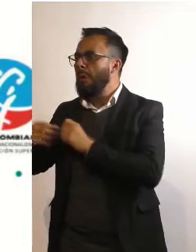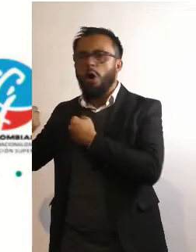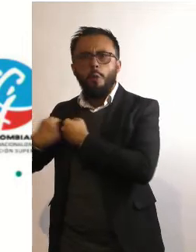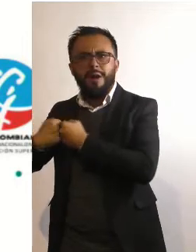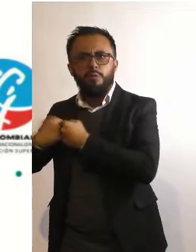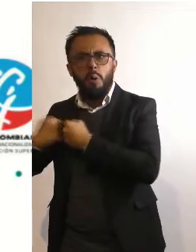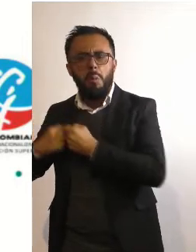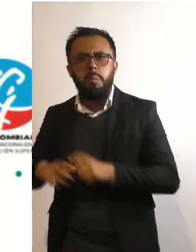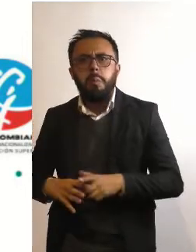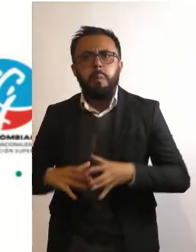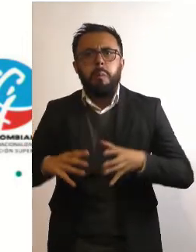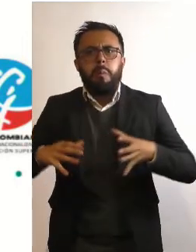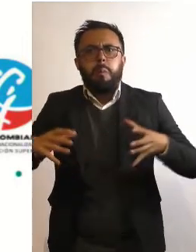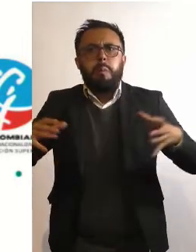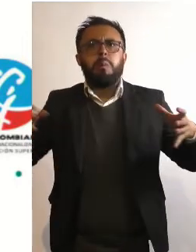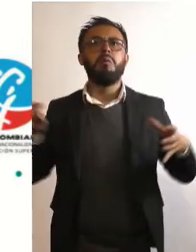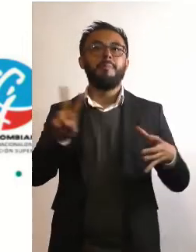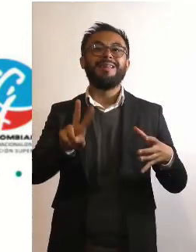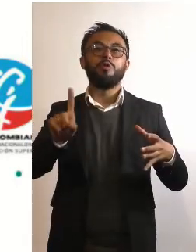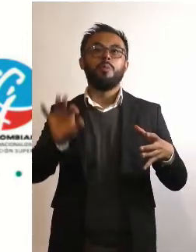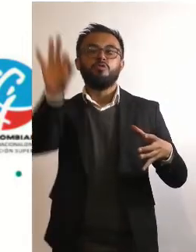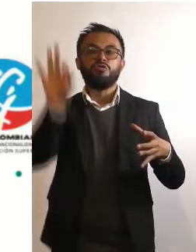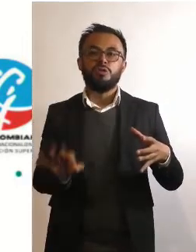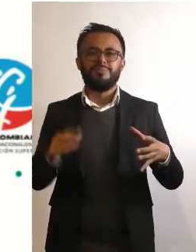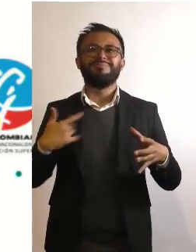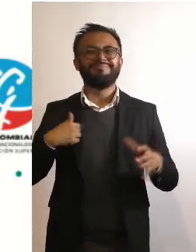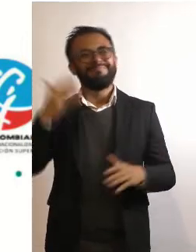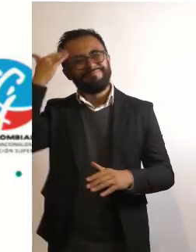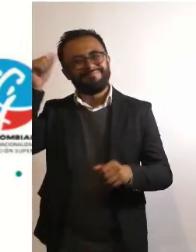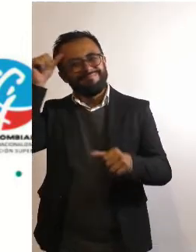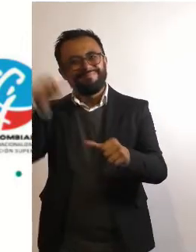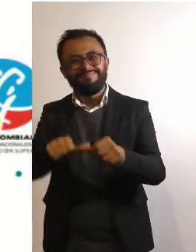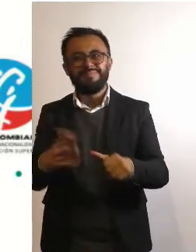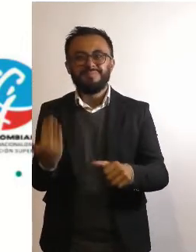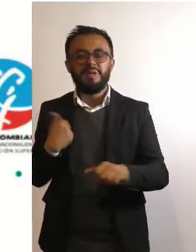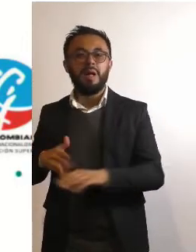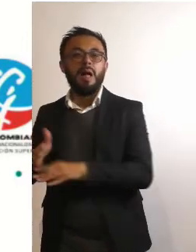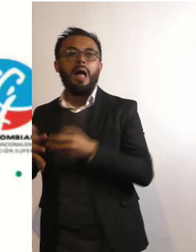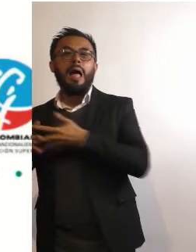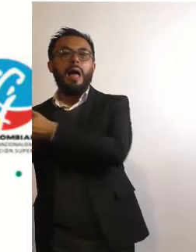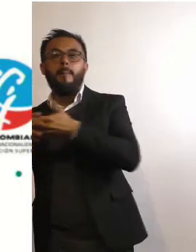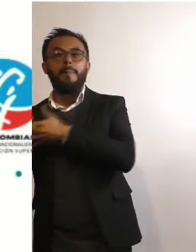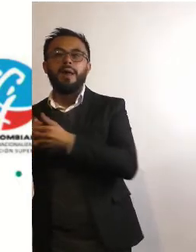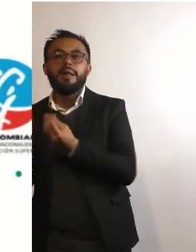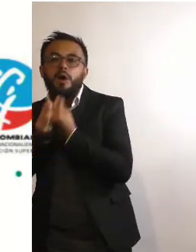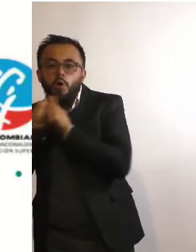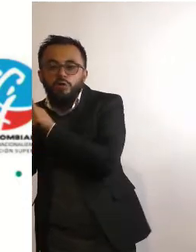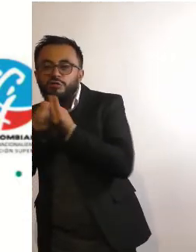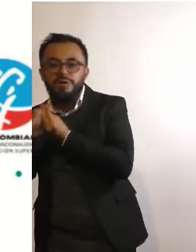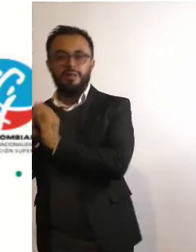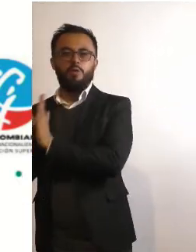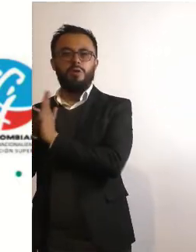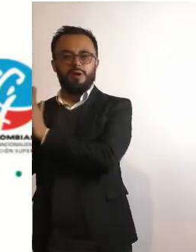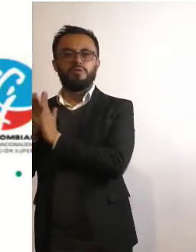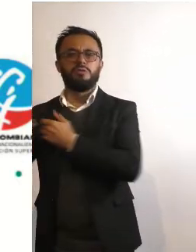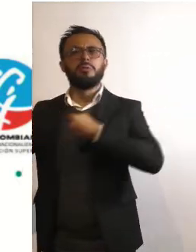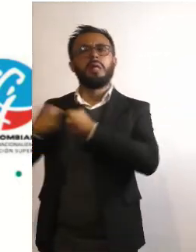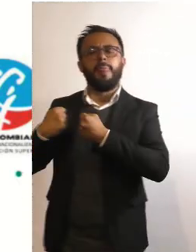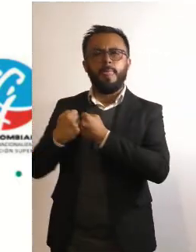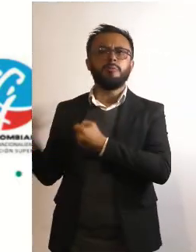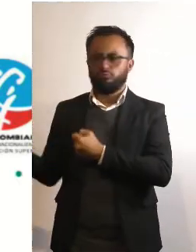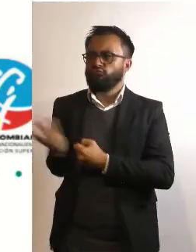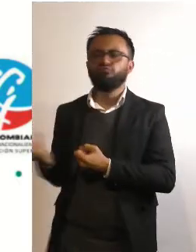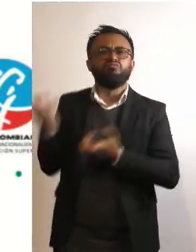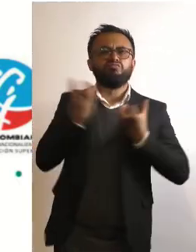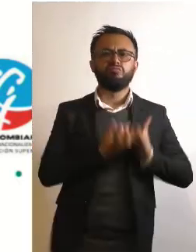56.1%. Recordemos que tuvimos la consultoría con el American Council on Education, en donde estructuramos un plan de mejoramiento a partir